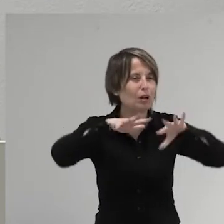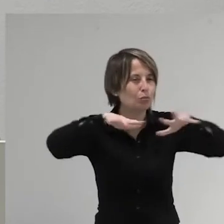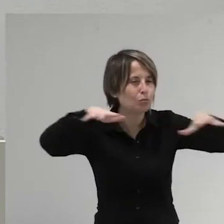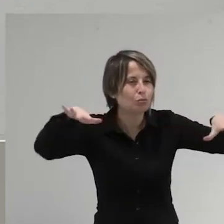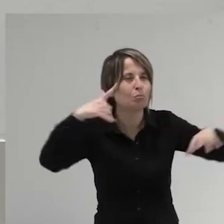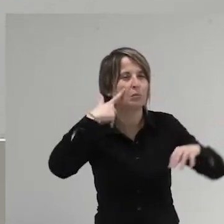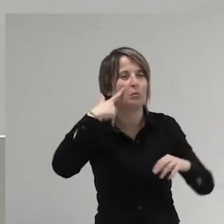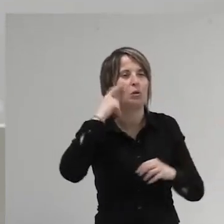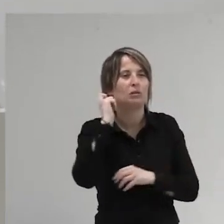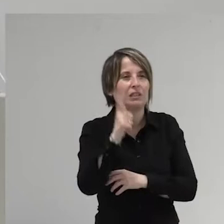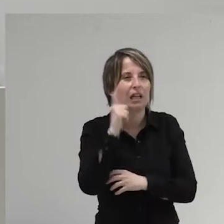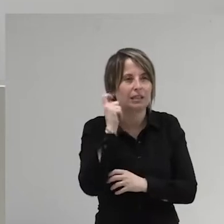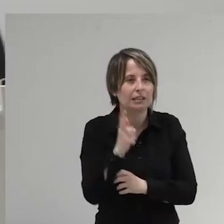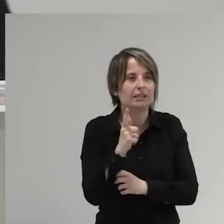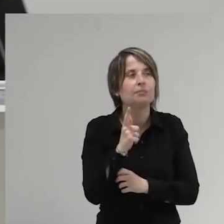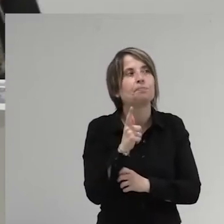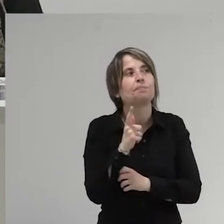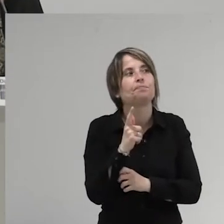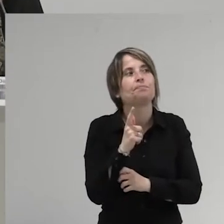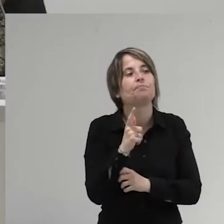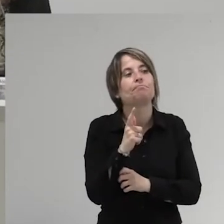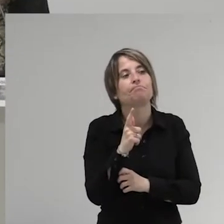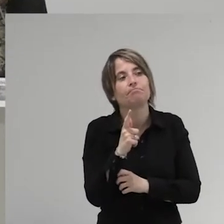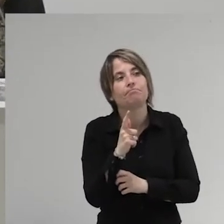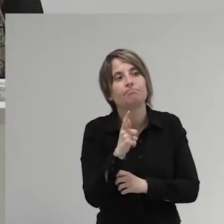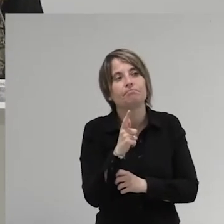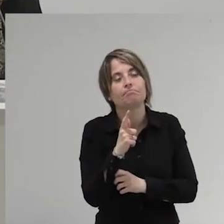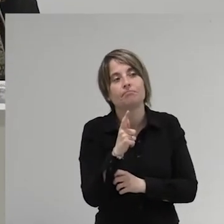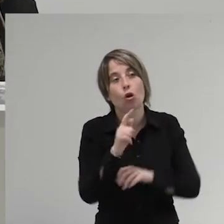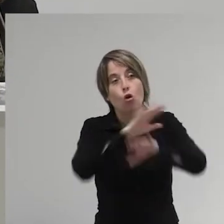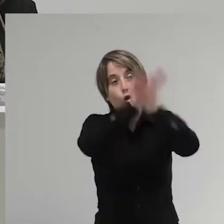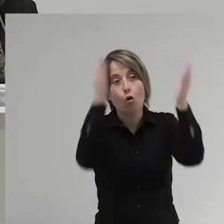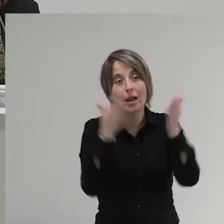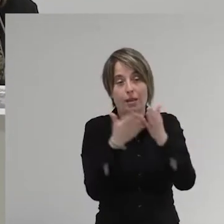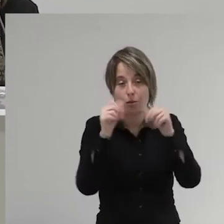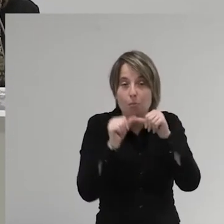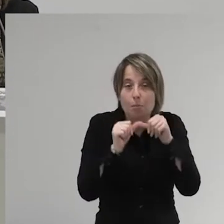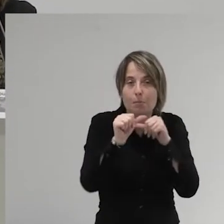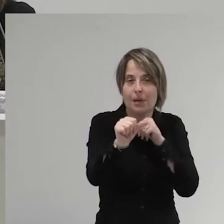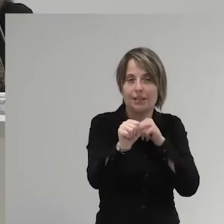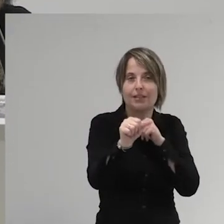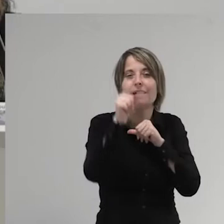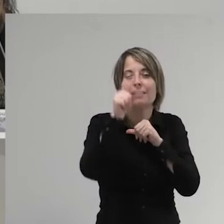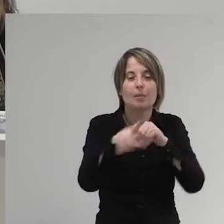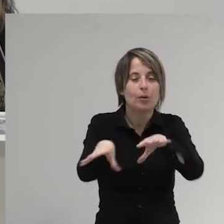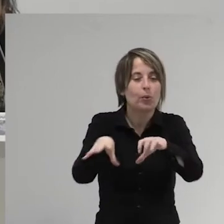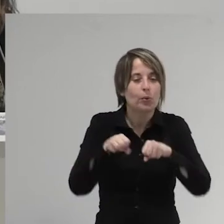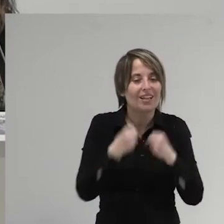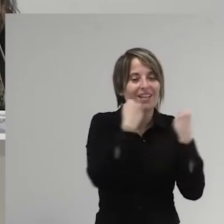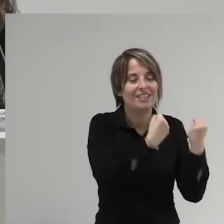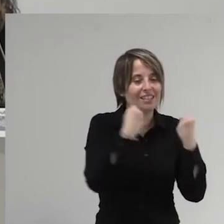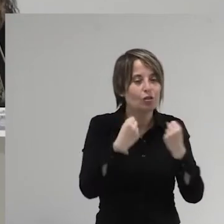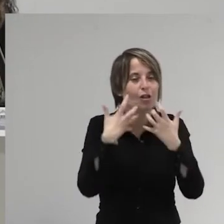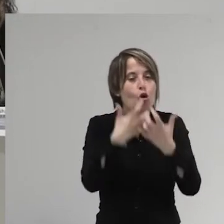vigente que, sobre todo a partir de la globalización, pero y de la captación institucional de la